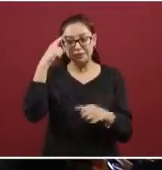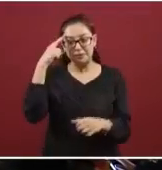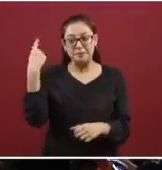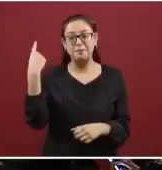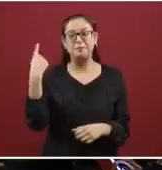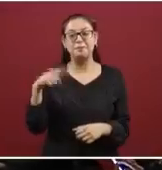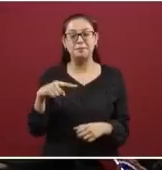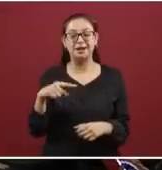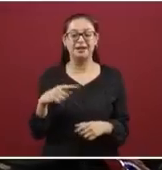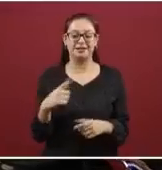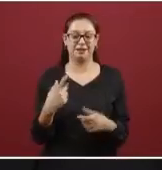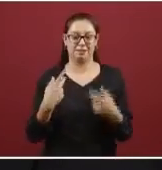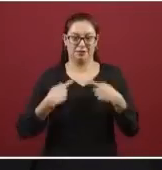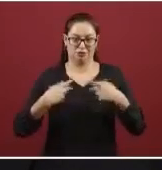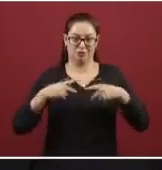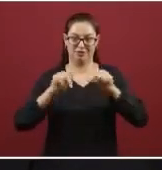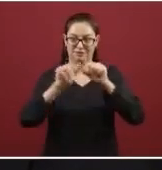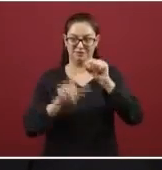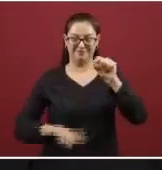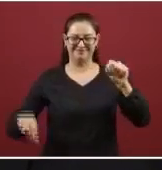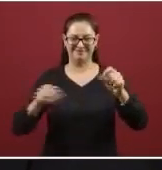que todos los mexicanos